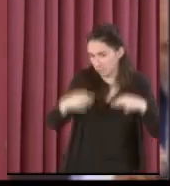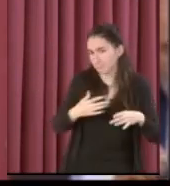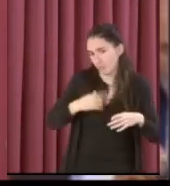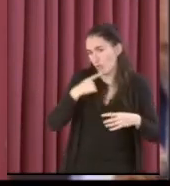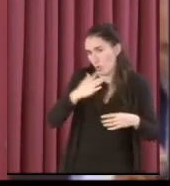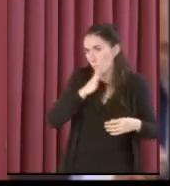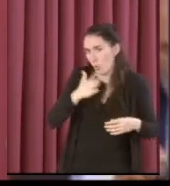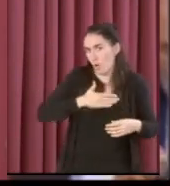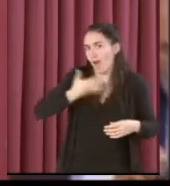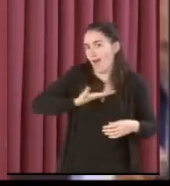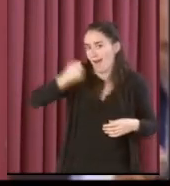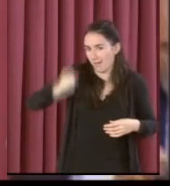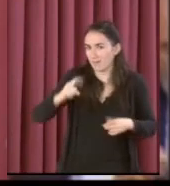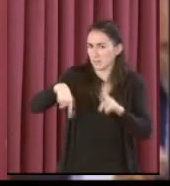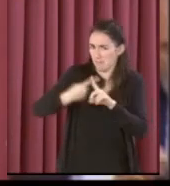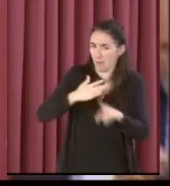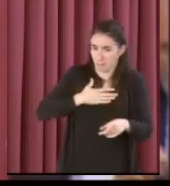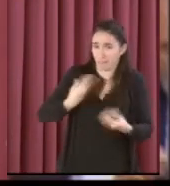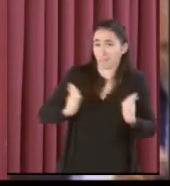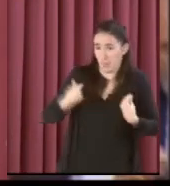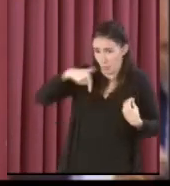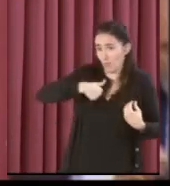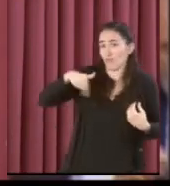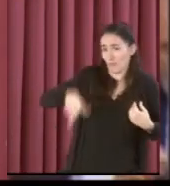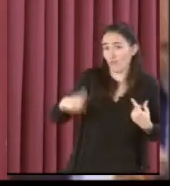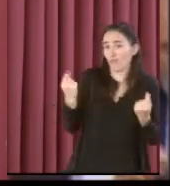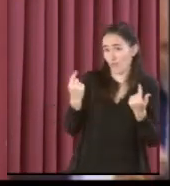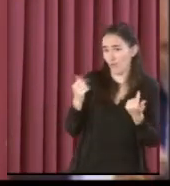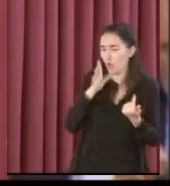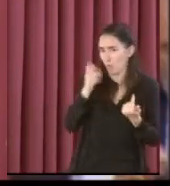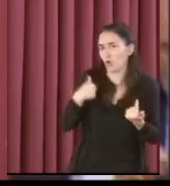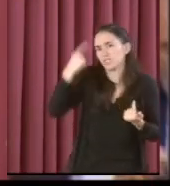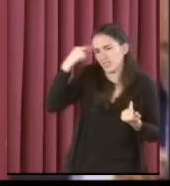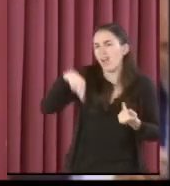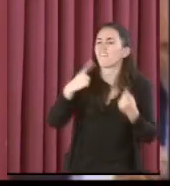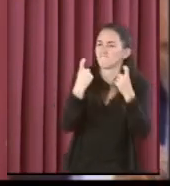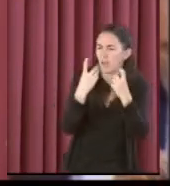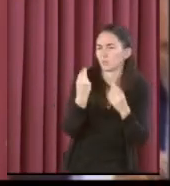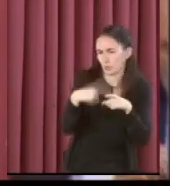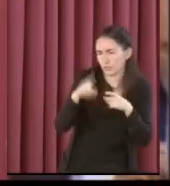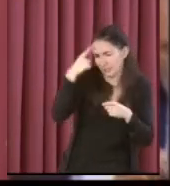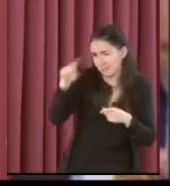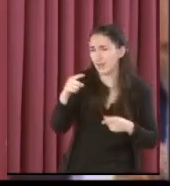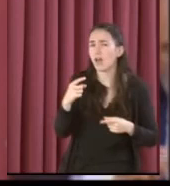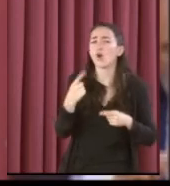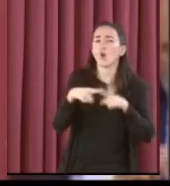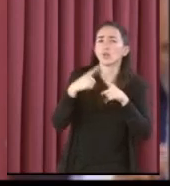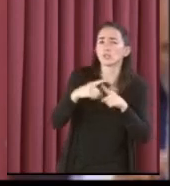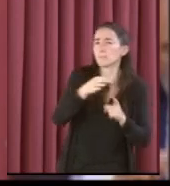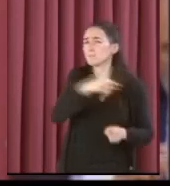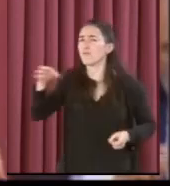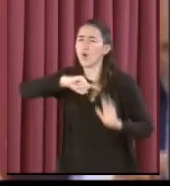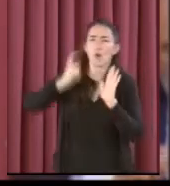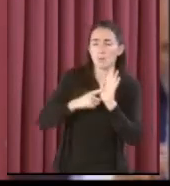logroñesa, siendo muy consciente de sus problemas y de sus necesidades, que los tiene. más todavía, siendo muy consciente de